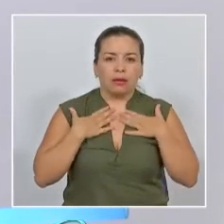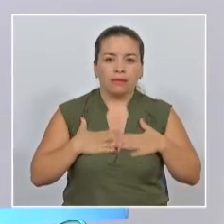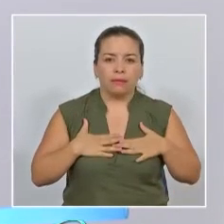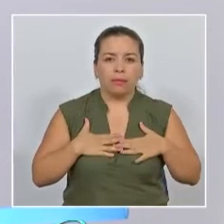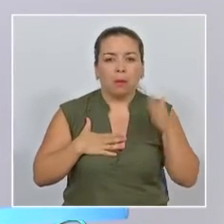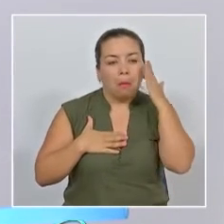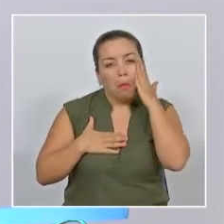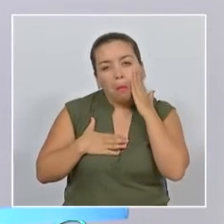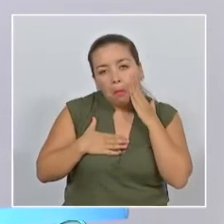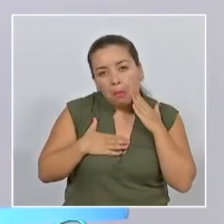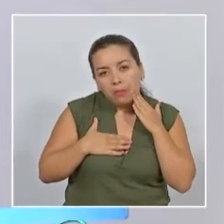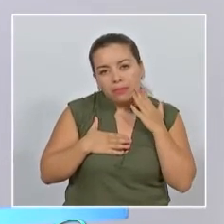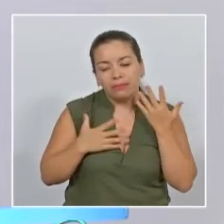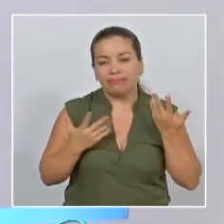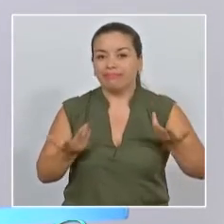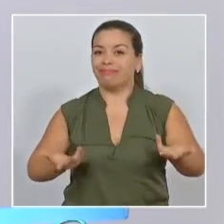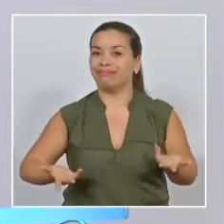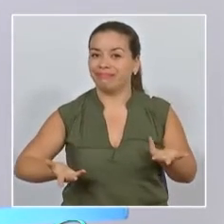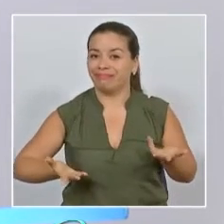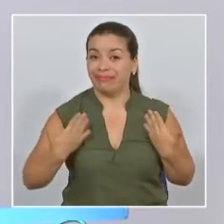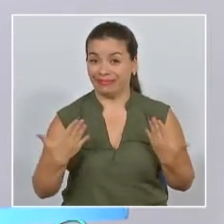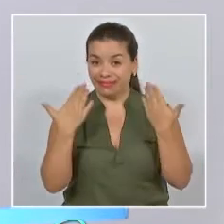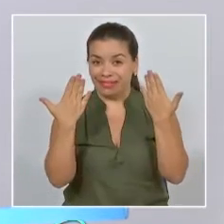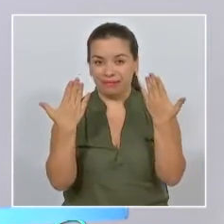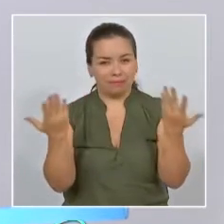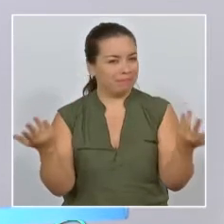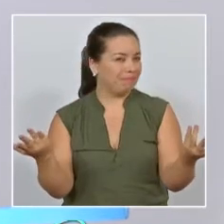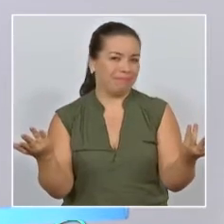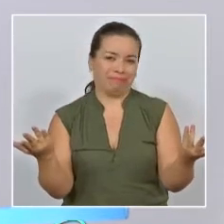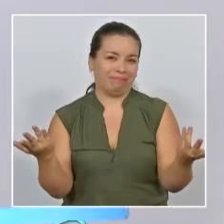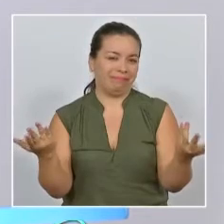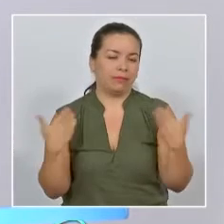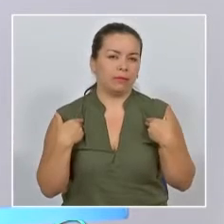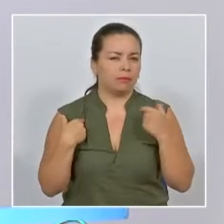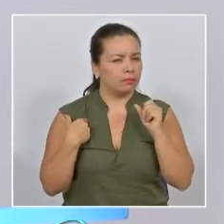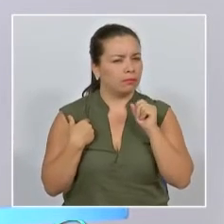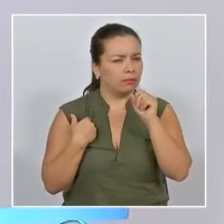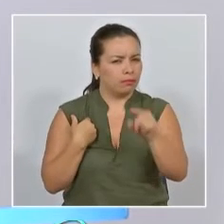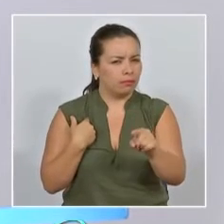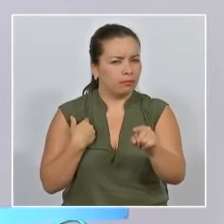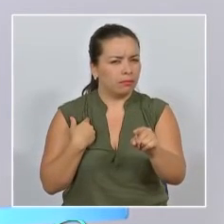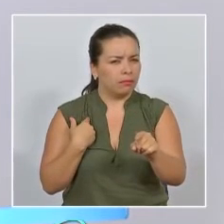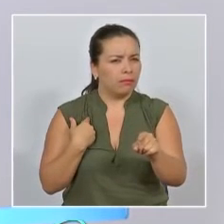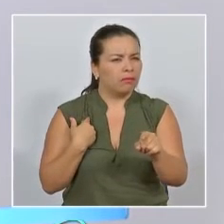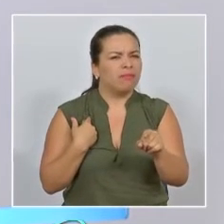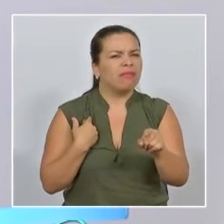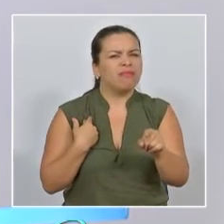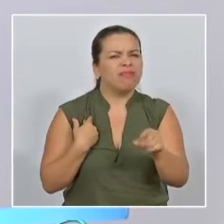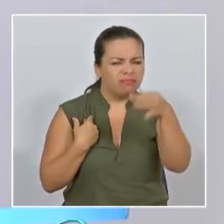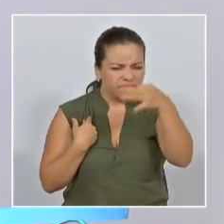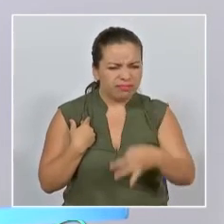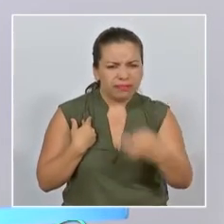anemia. Pues no tiene sentido. Entonces, mi pregunta es, ¿quién la acabó de enfermar?